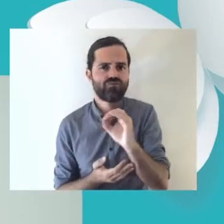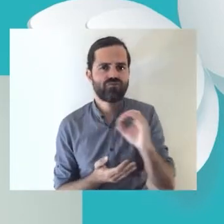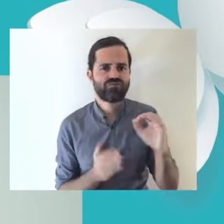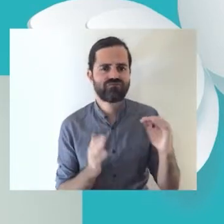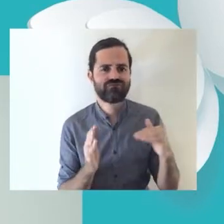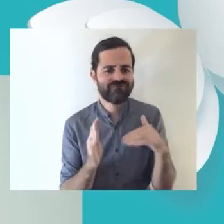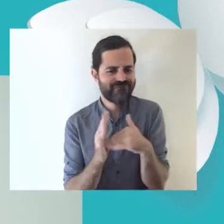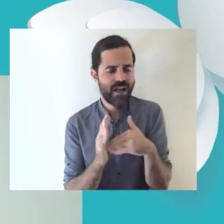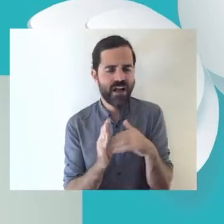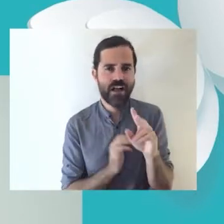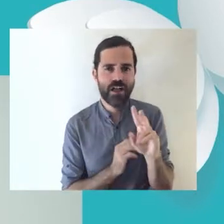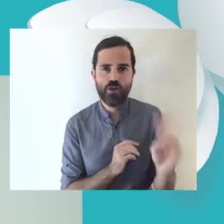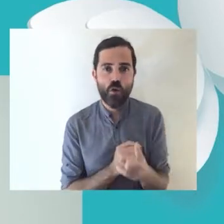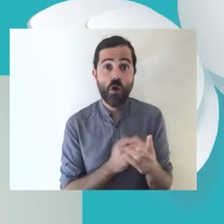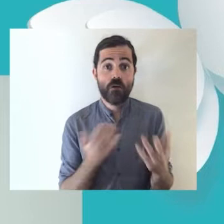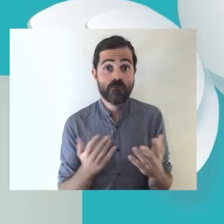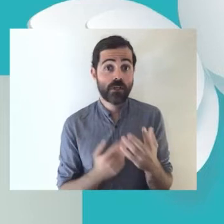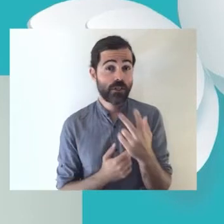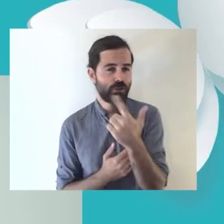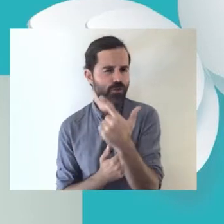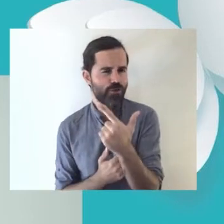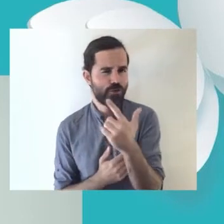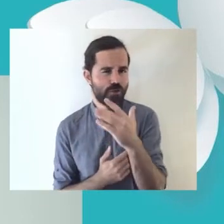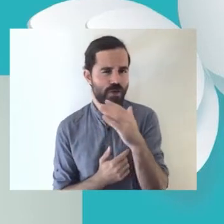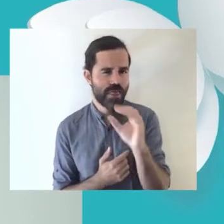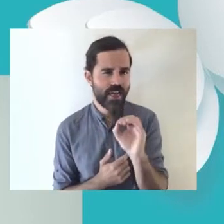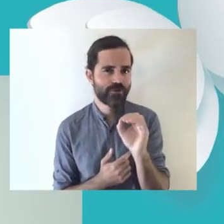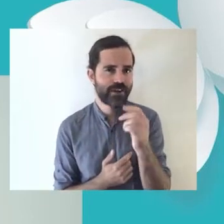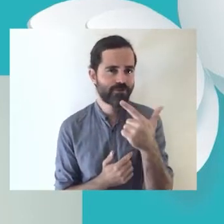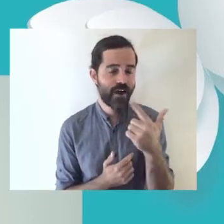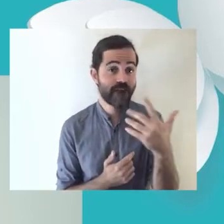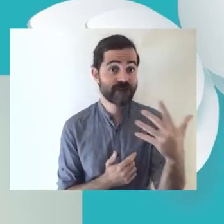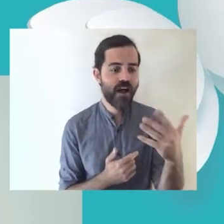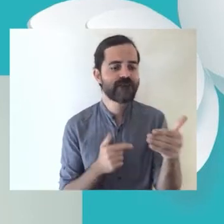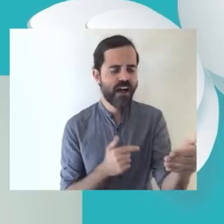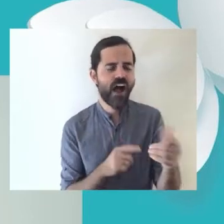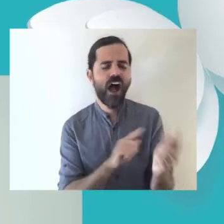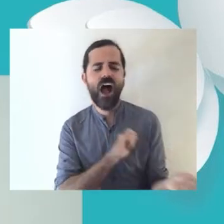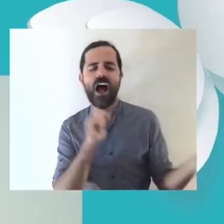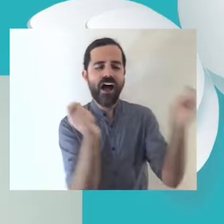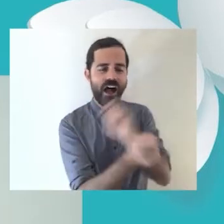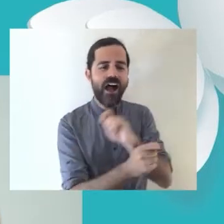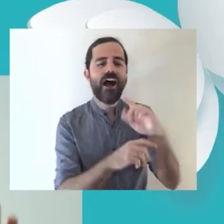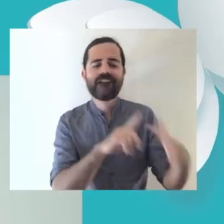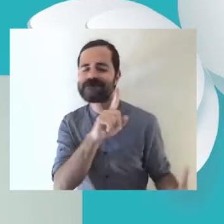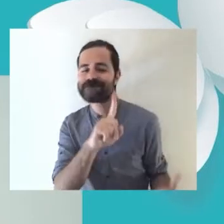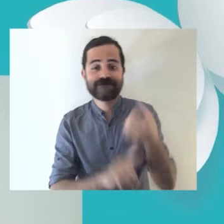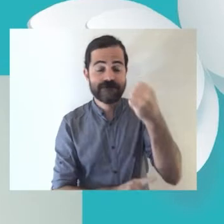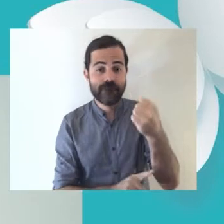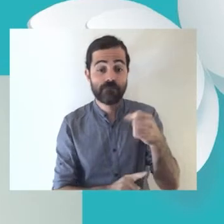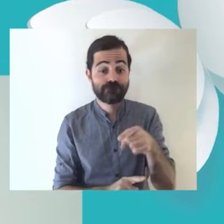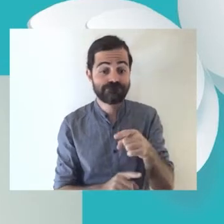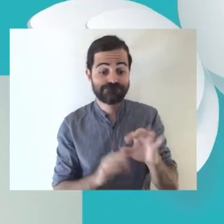a los 200.000 euros. Y en el 2025 es donde conseguimos toda la transformación. Pasamos a